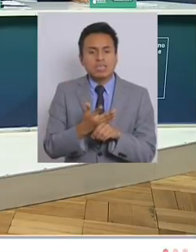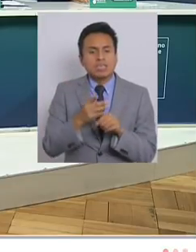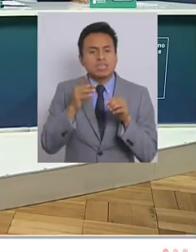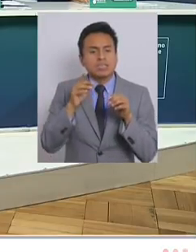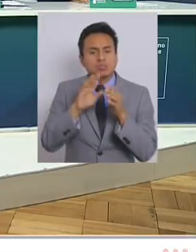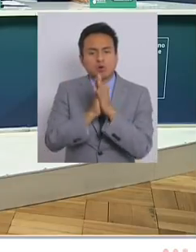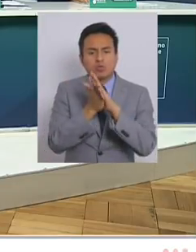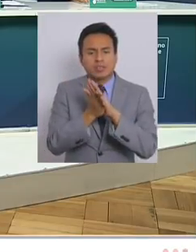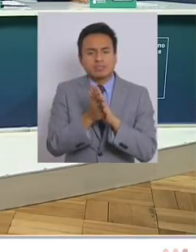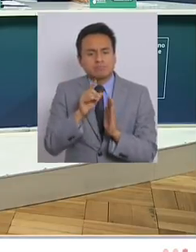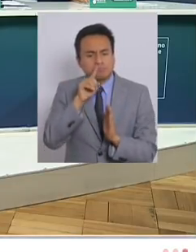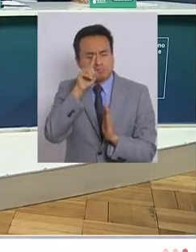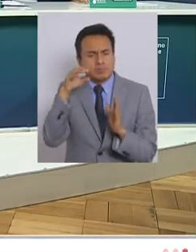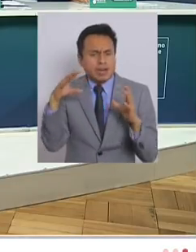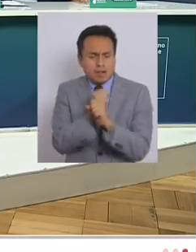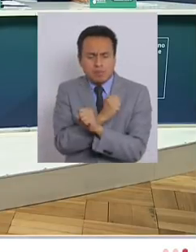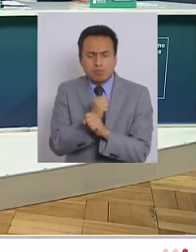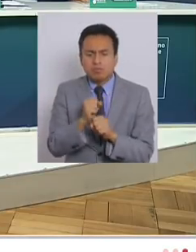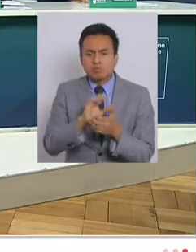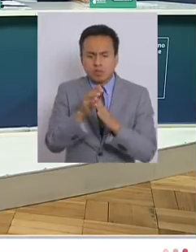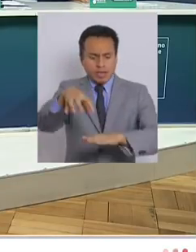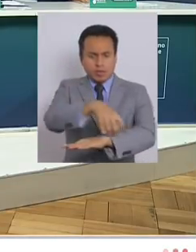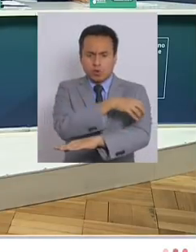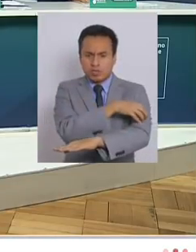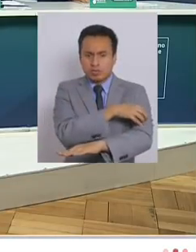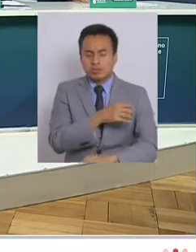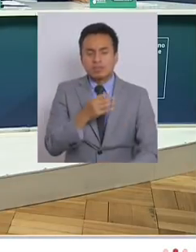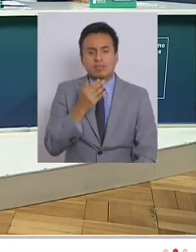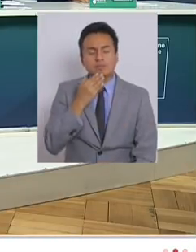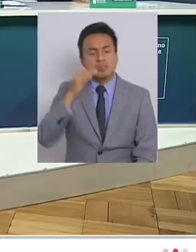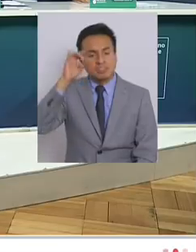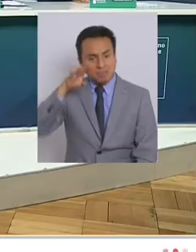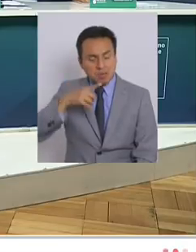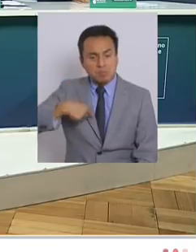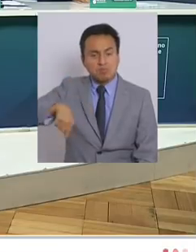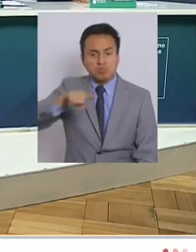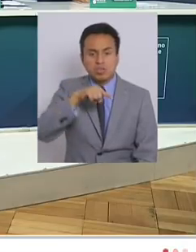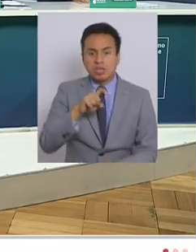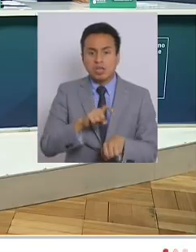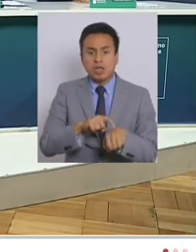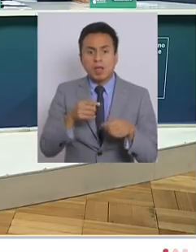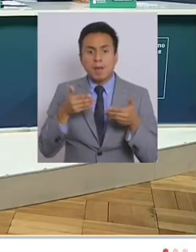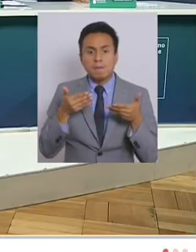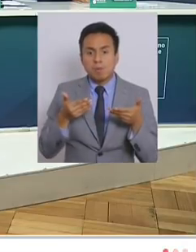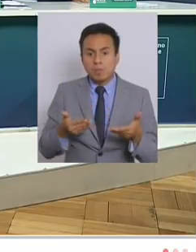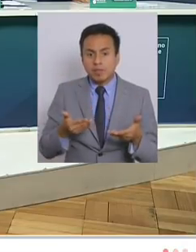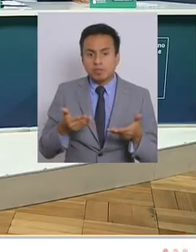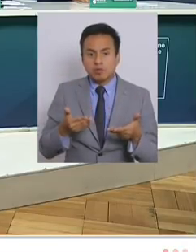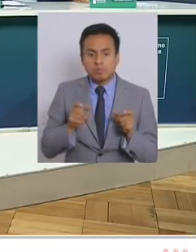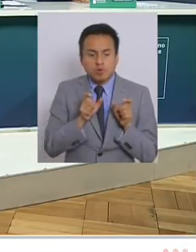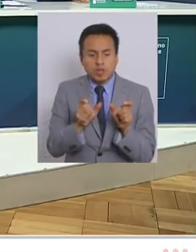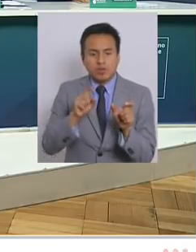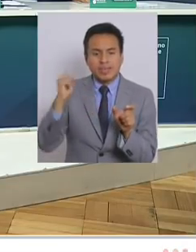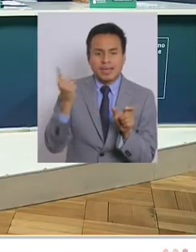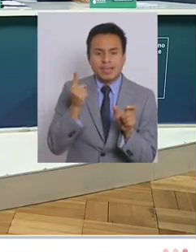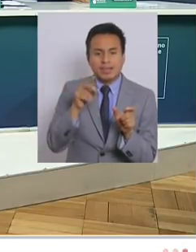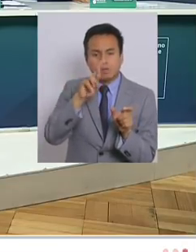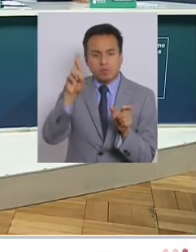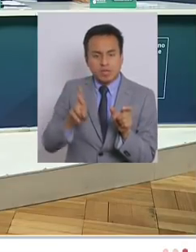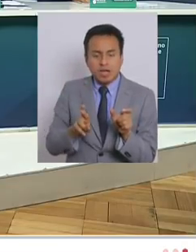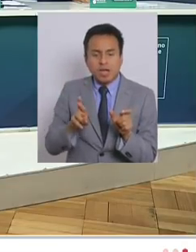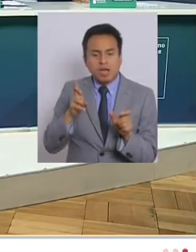fondo en todas las regiones y también sabemos que en este momento está en contraloría para su toma de